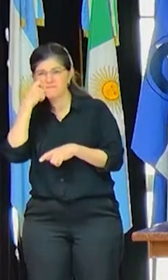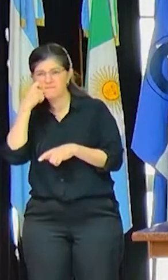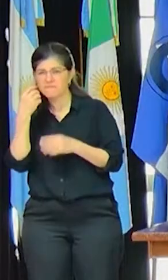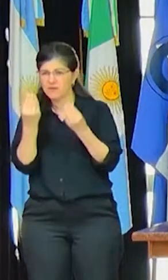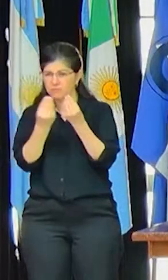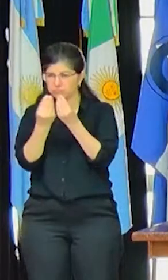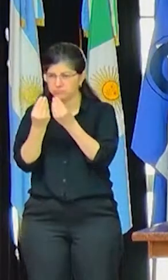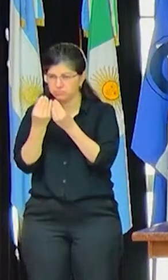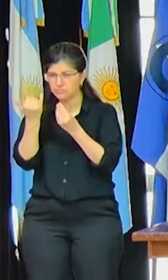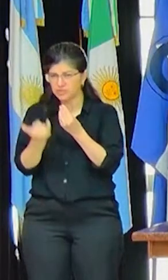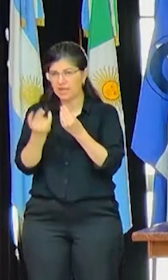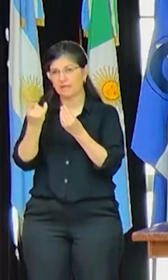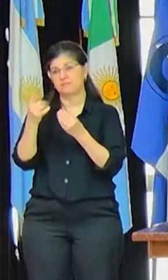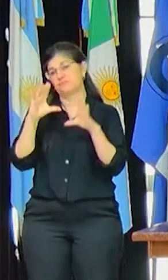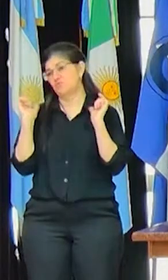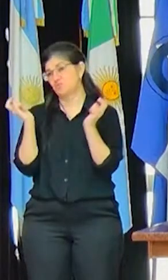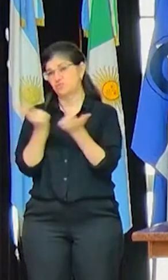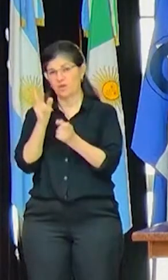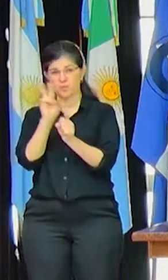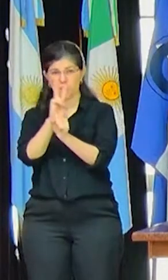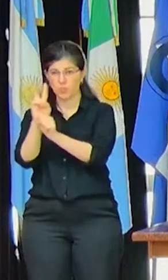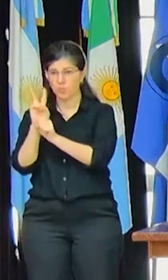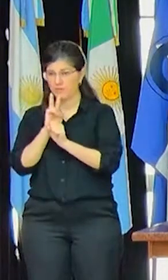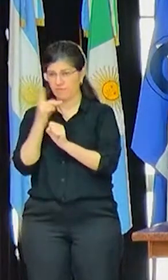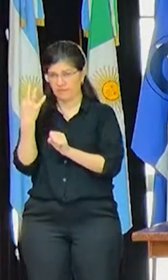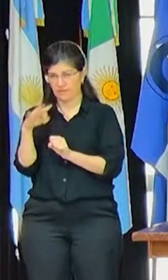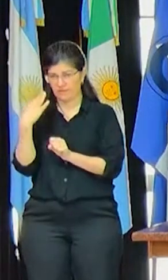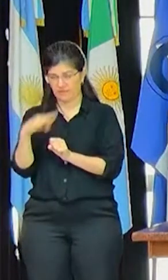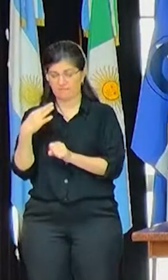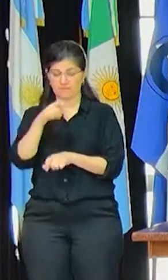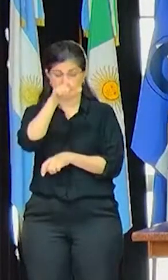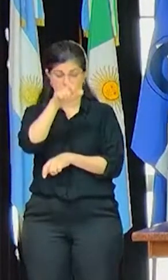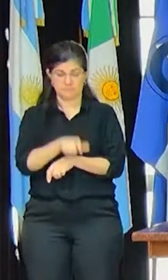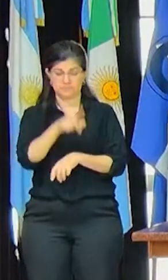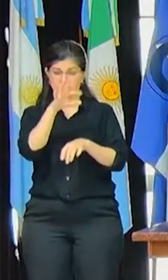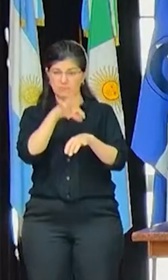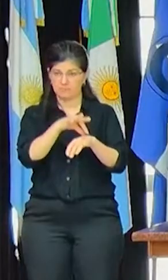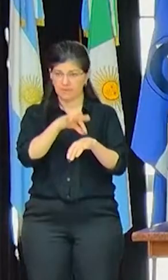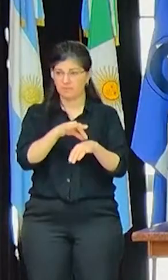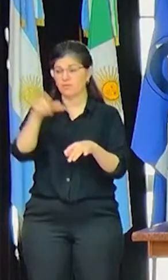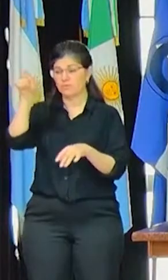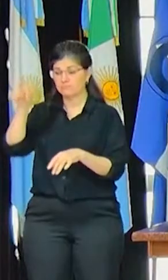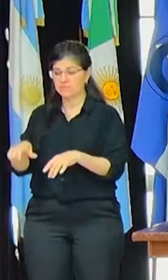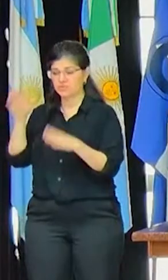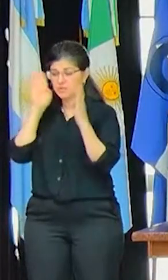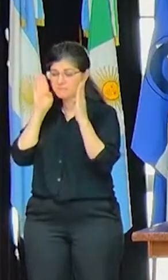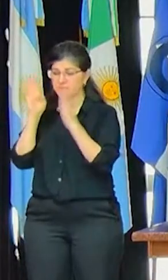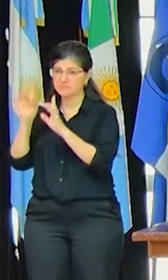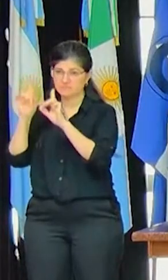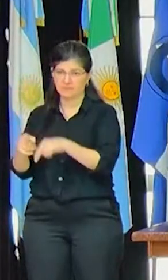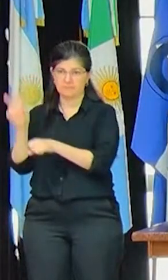en el que nos cuidemos todos, el médico que tiene que asistir y el asistido. Muchas gracias.